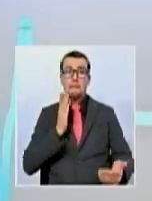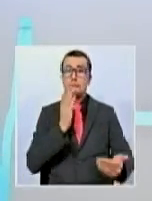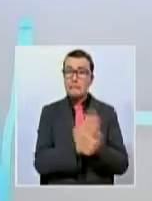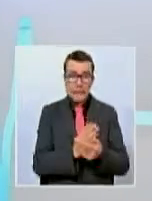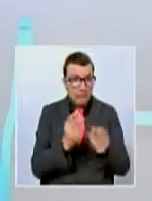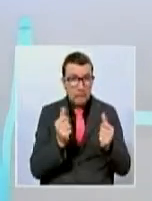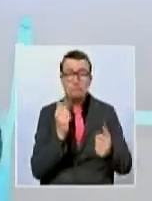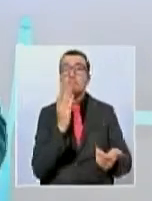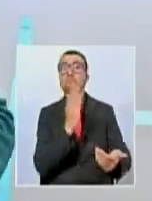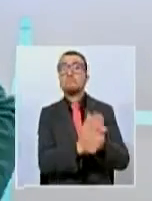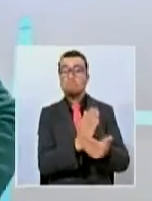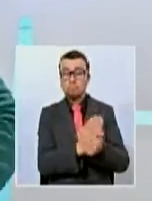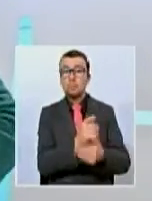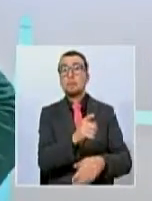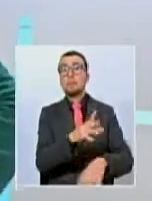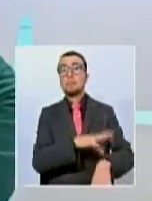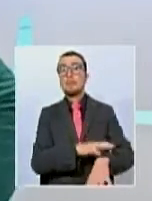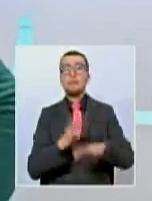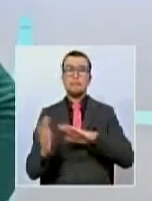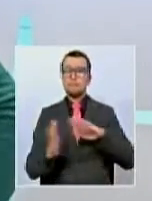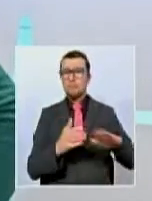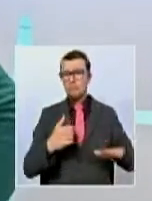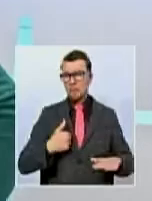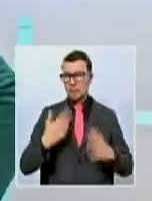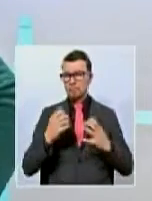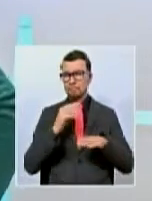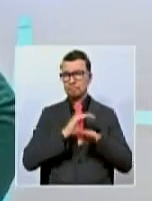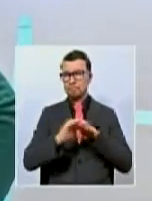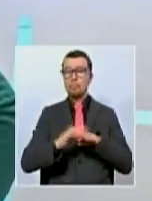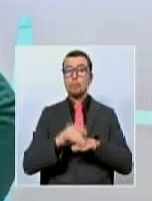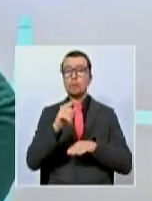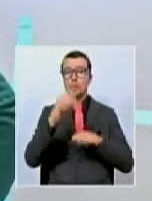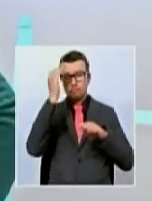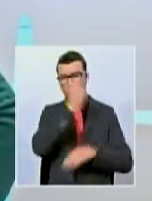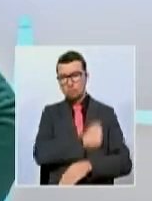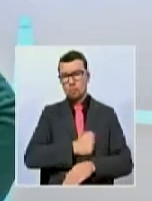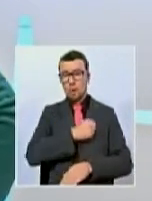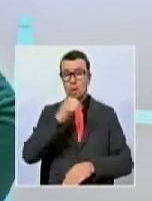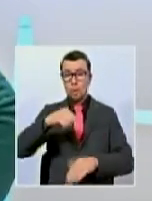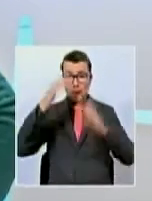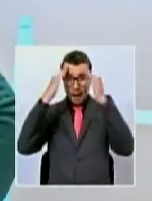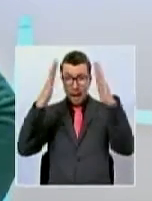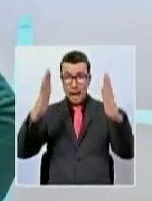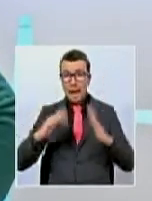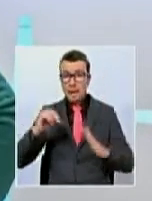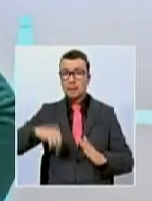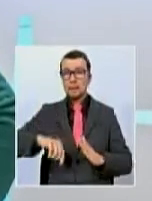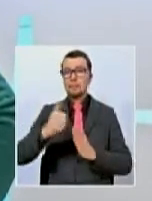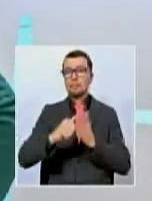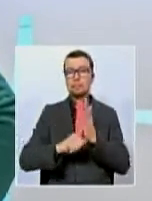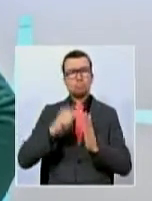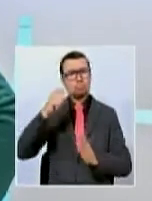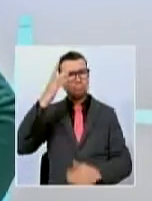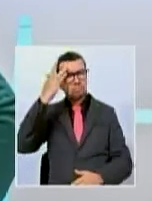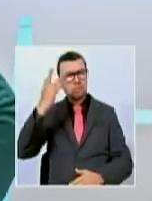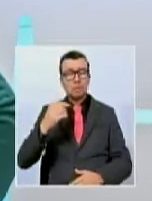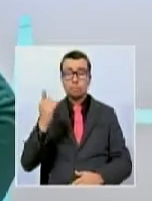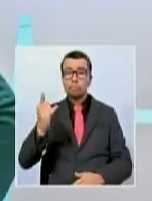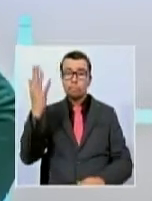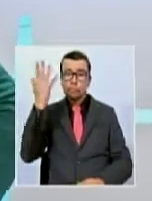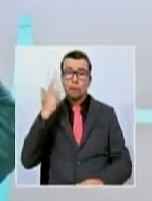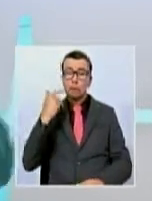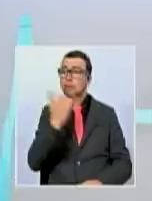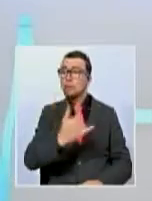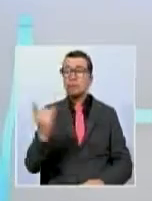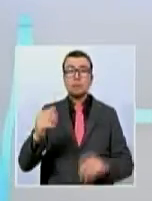oportuna. Hoy yo quiero invitarlos a ustedes a que estén muy atentos a este programa, porque cada día las